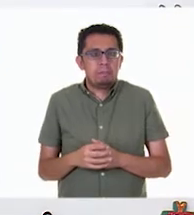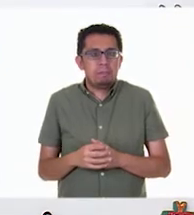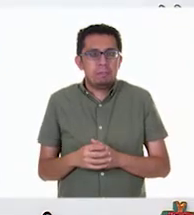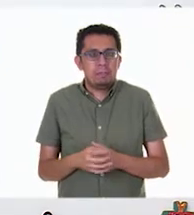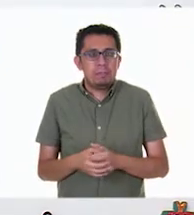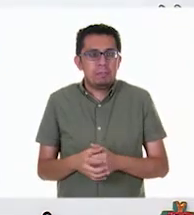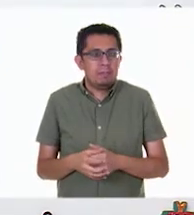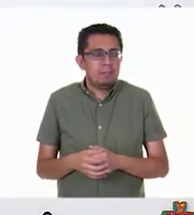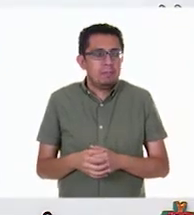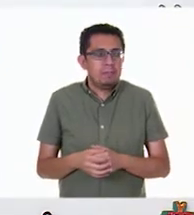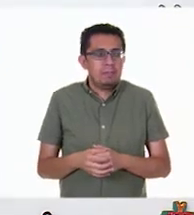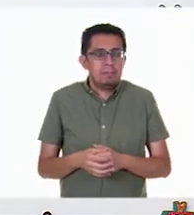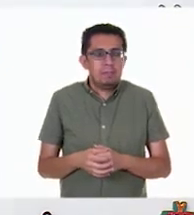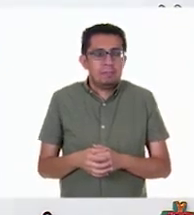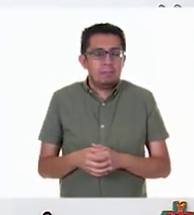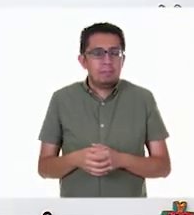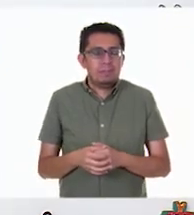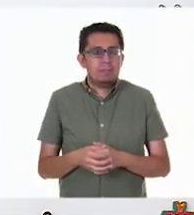1/4.